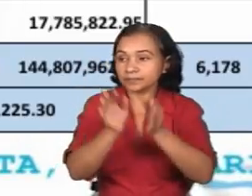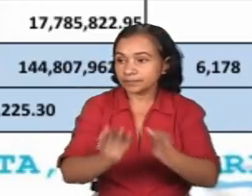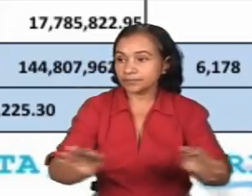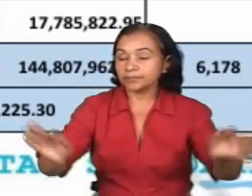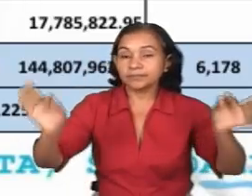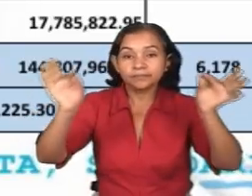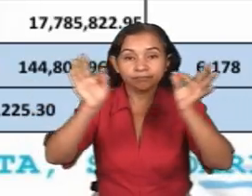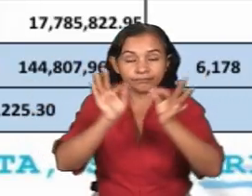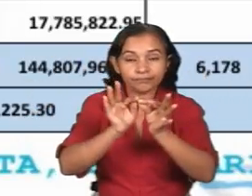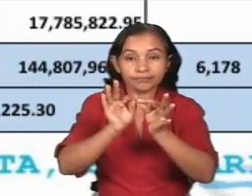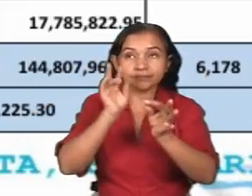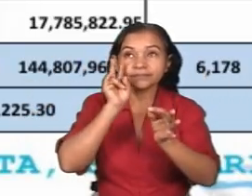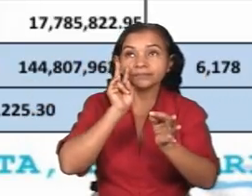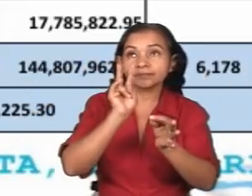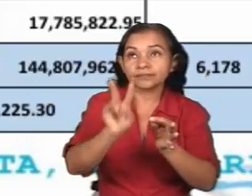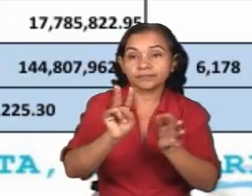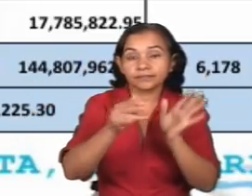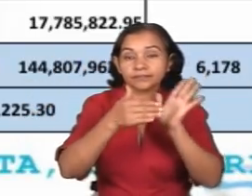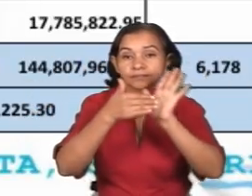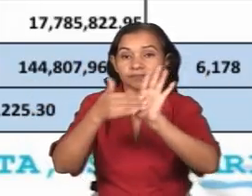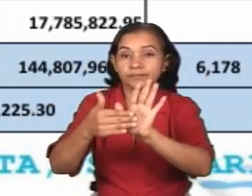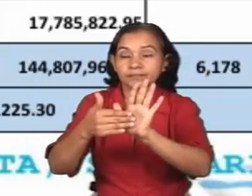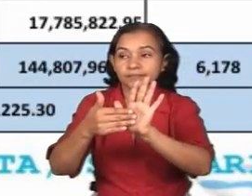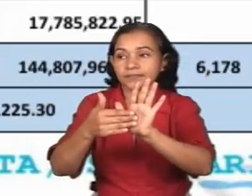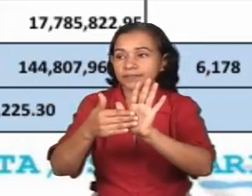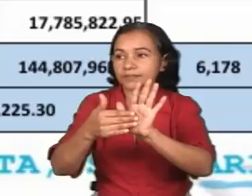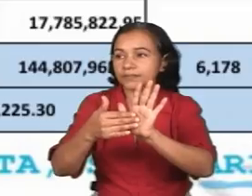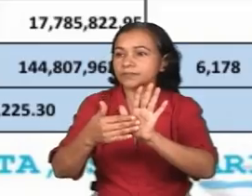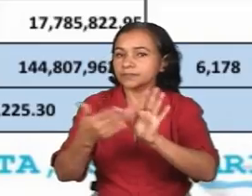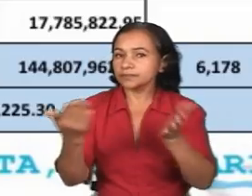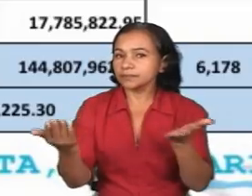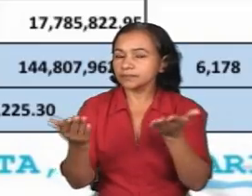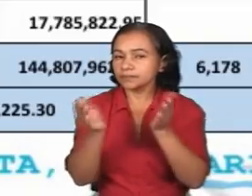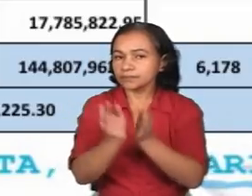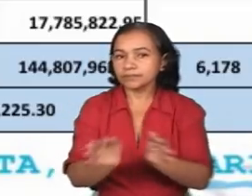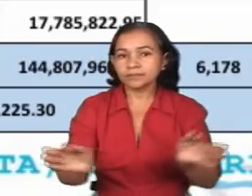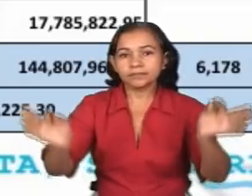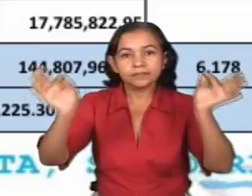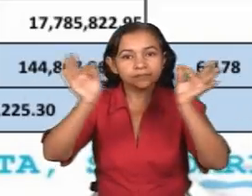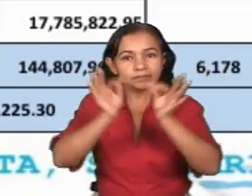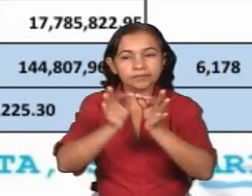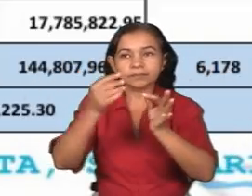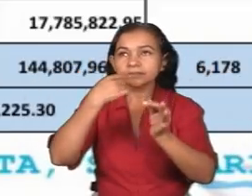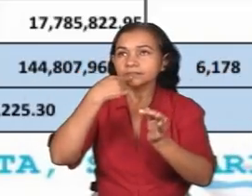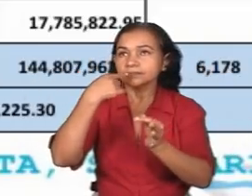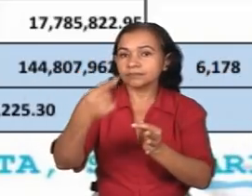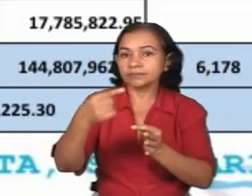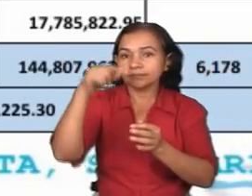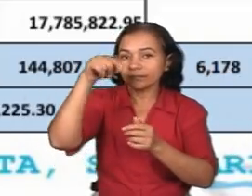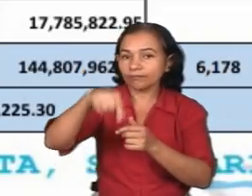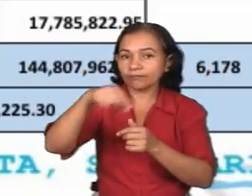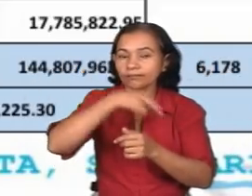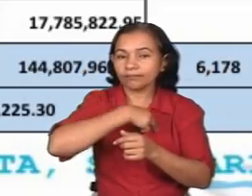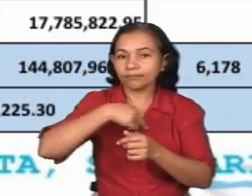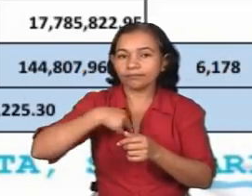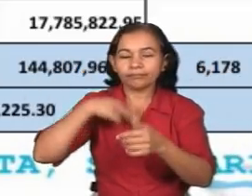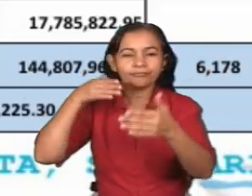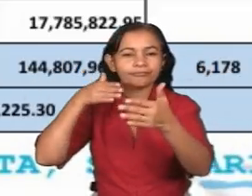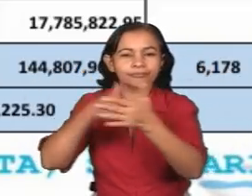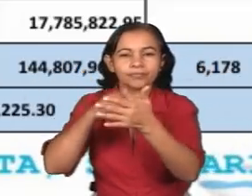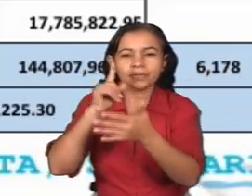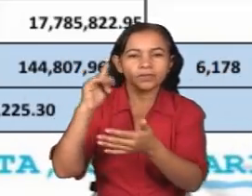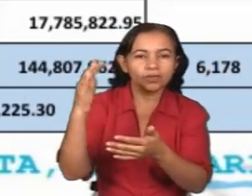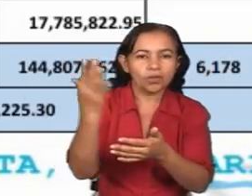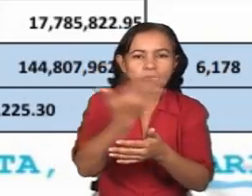¿no? Aquí se apostaba, y creo que era la apuesta fundamental, de que aquí se iba a paralizar todo, ¿no?